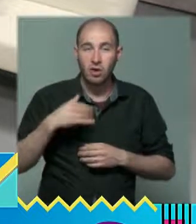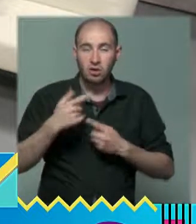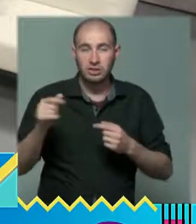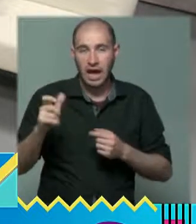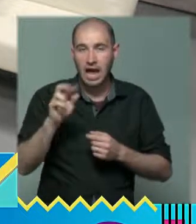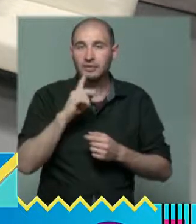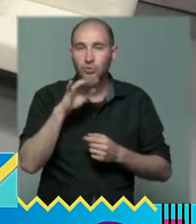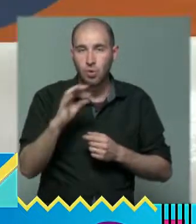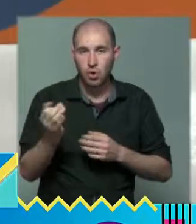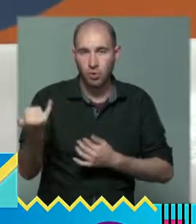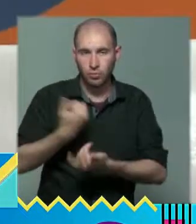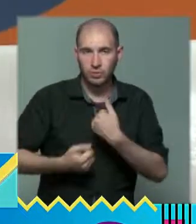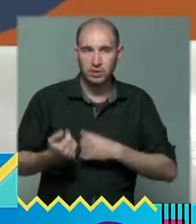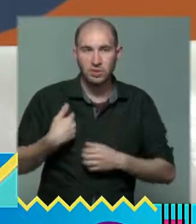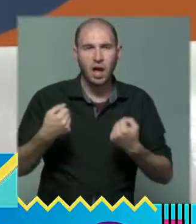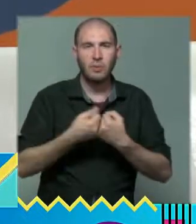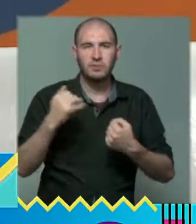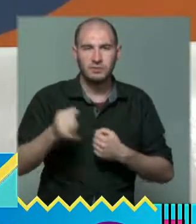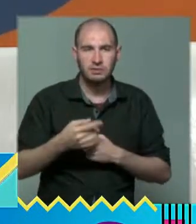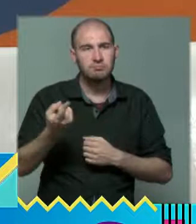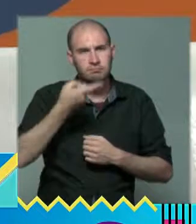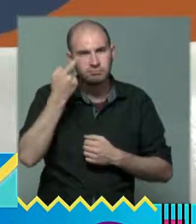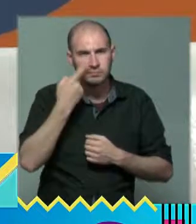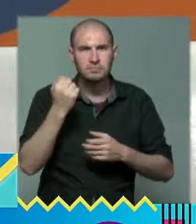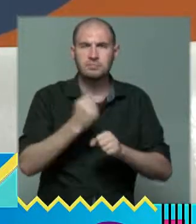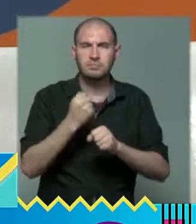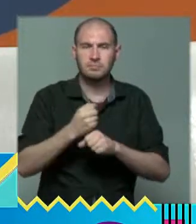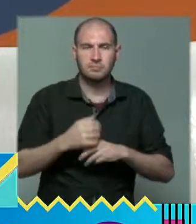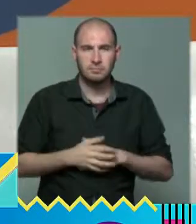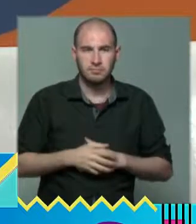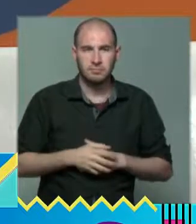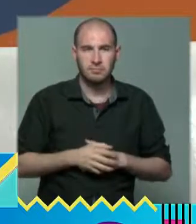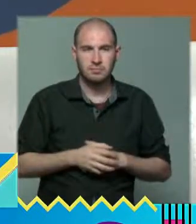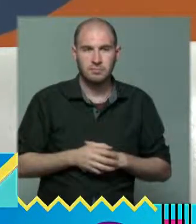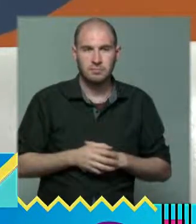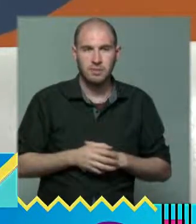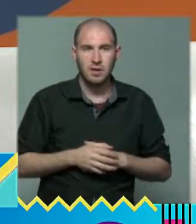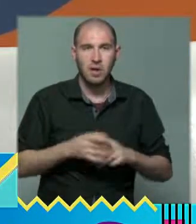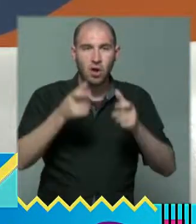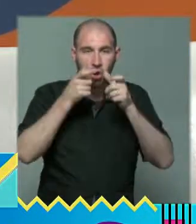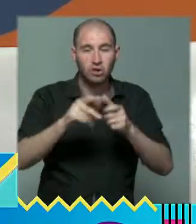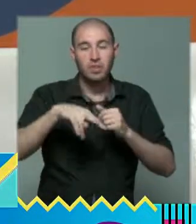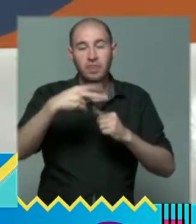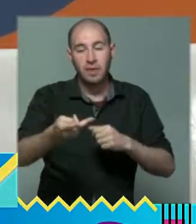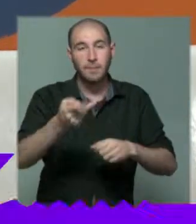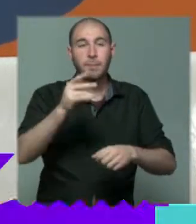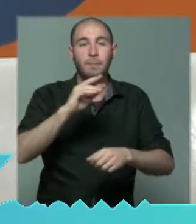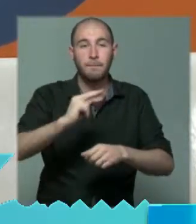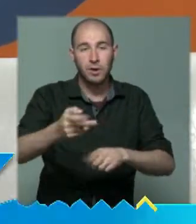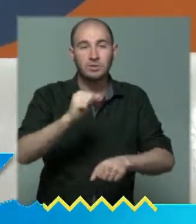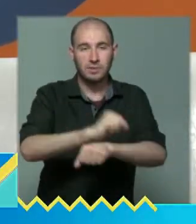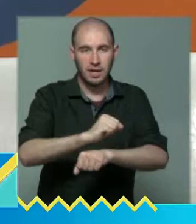Arturo, en la cual estoy de acuerdo y sería interesante trabajar, es esto del control postpenitenciario, el control después